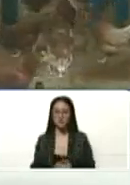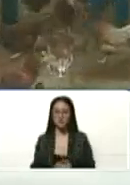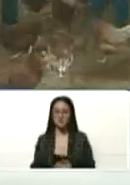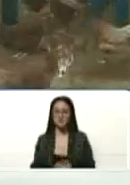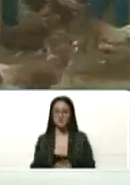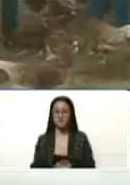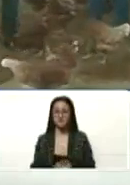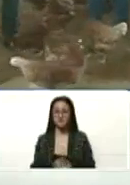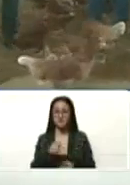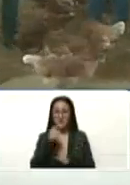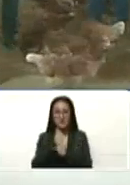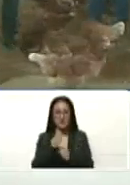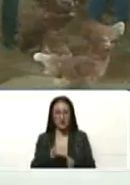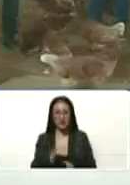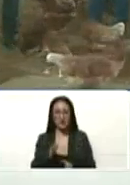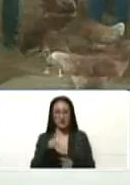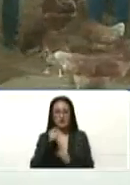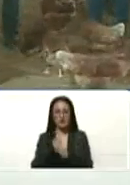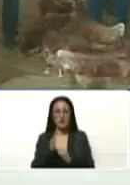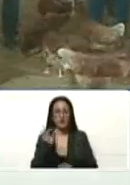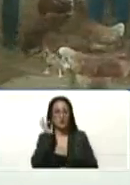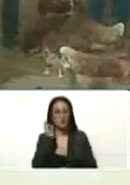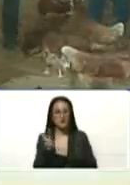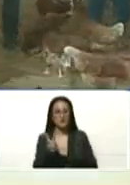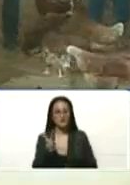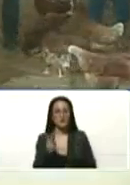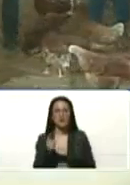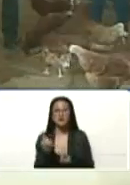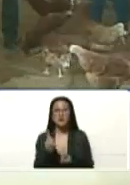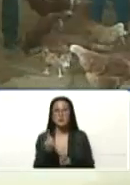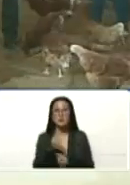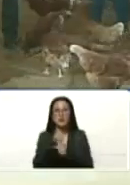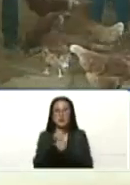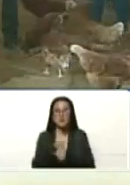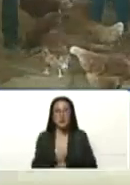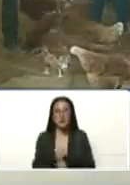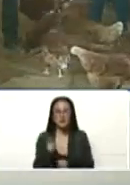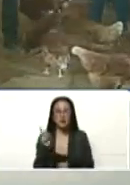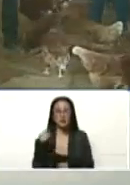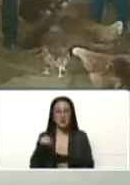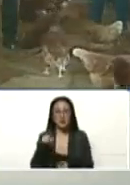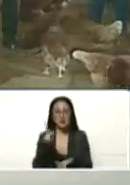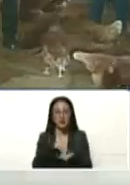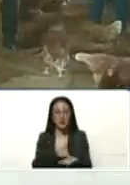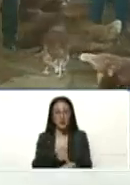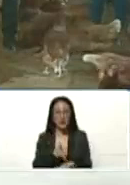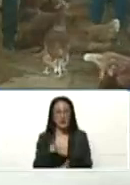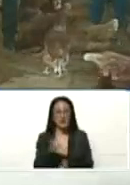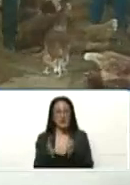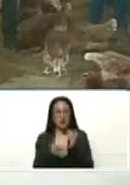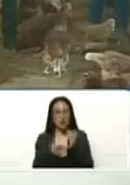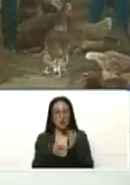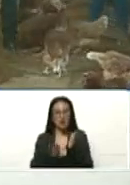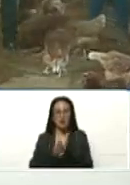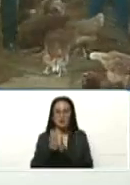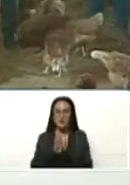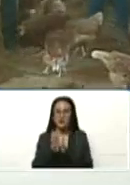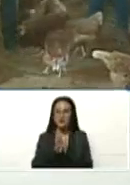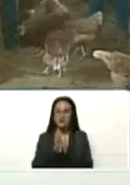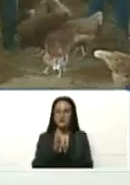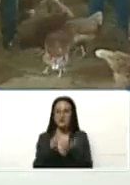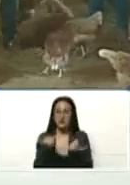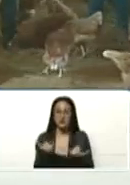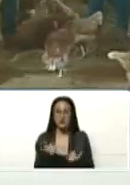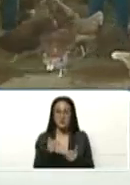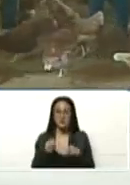del trabajador y la trabajadora venezolana. Solo está esperando por que vengan ustedes con su tecnología, con sus avances. Ya vamos a hablar de